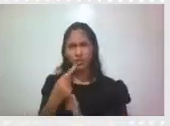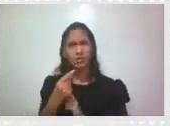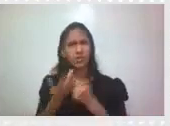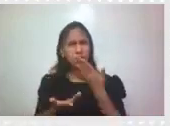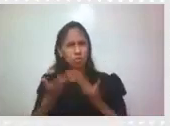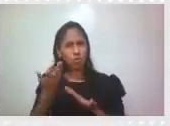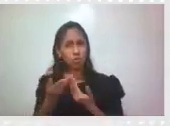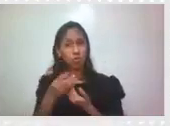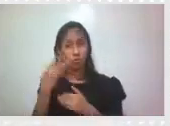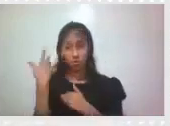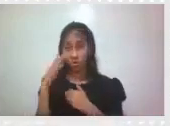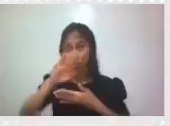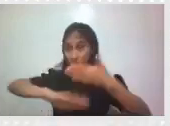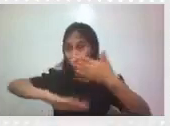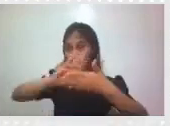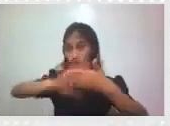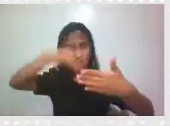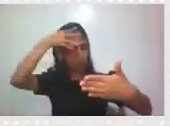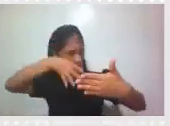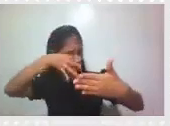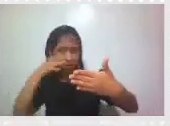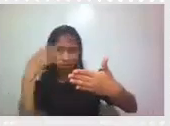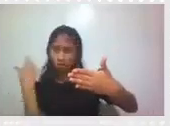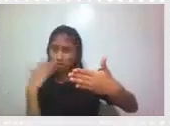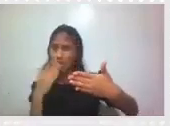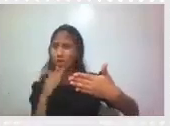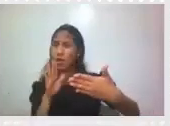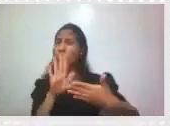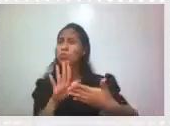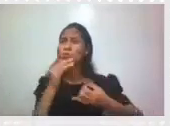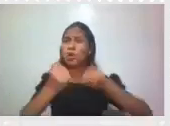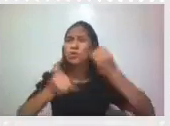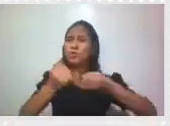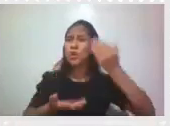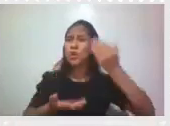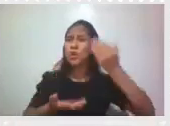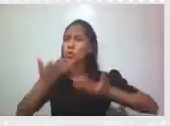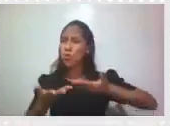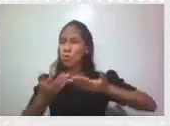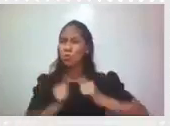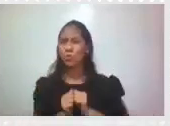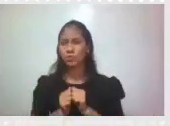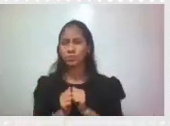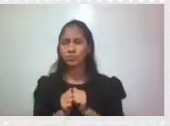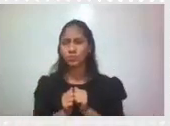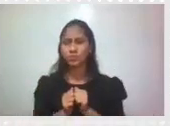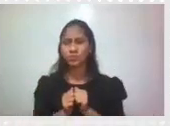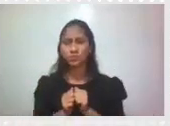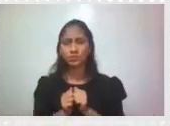se obtuvieron y qué dificultad se encuentra en su aplicación?